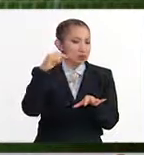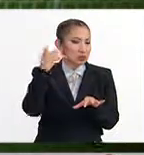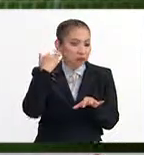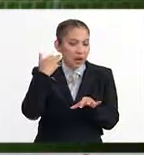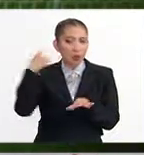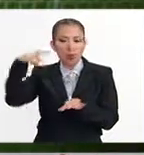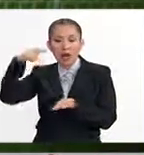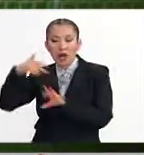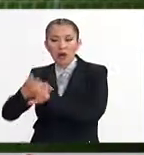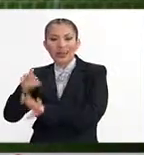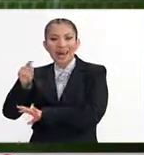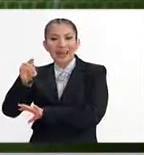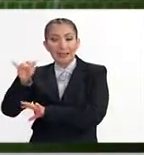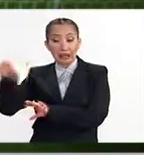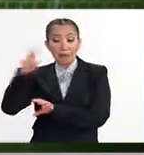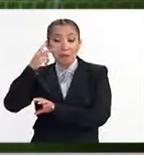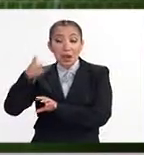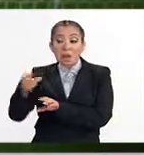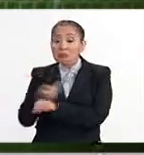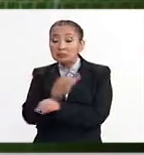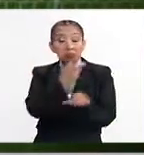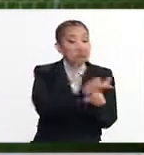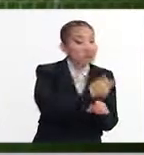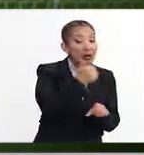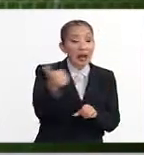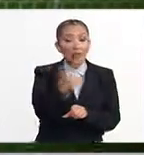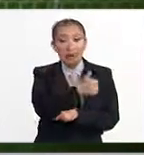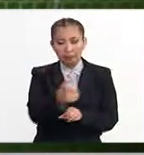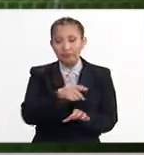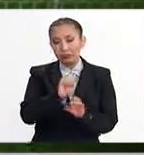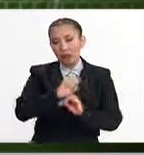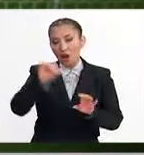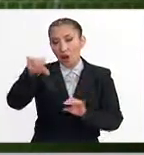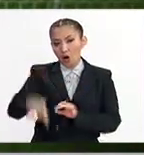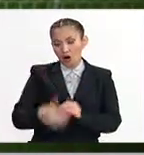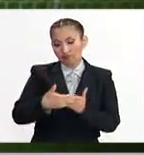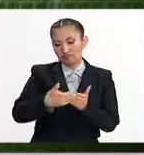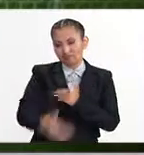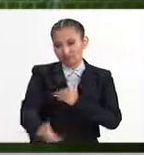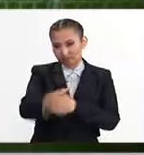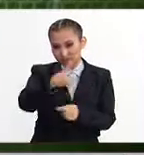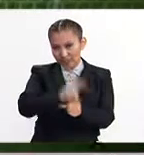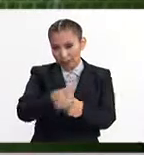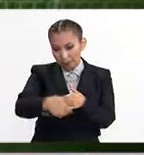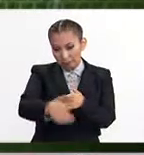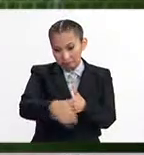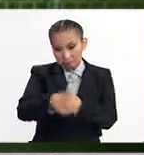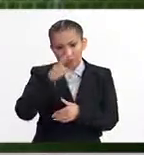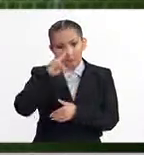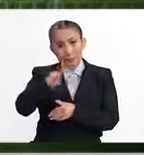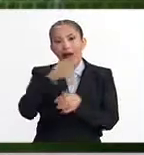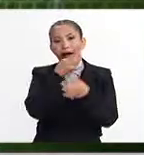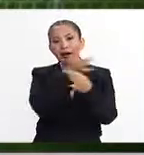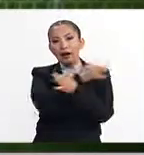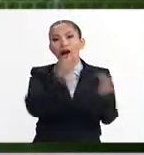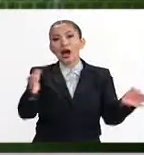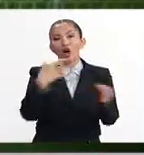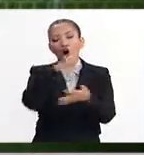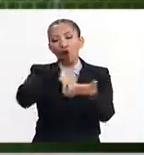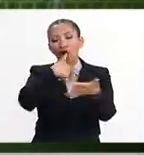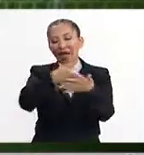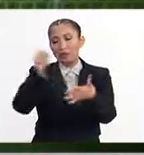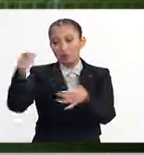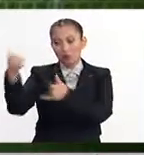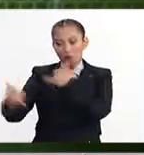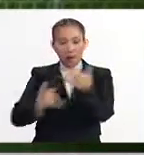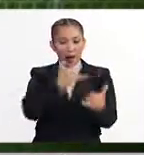Guadalajara contra el Atlas. Vamos a ver qué sucede. Y por supuesto, hoy durante el transcurso del día se estará dando a conocer los horarios de